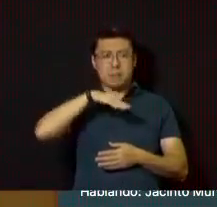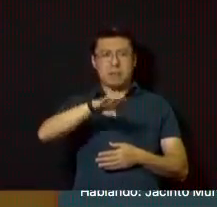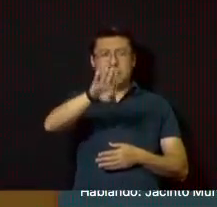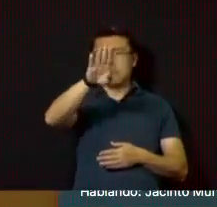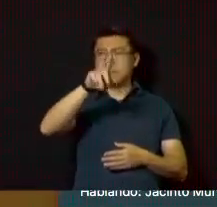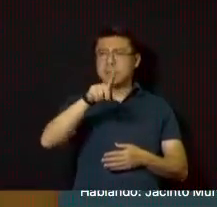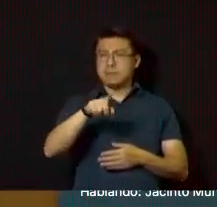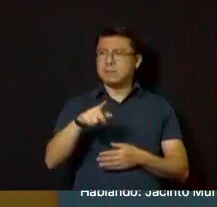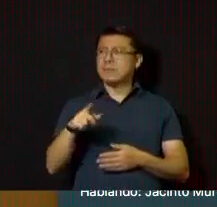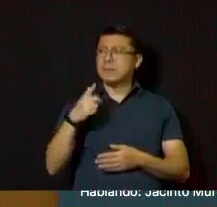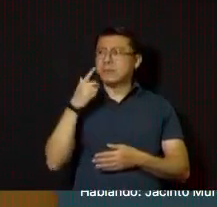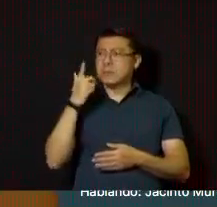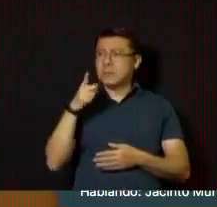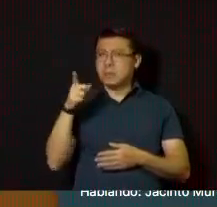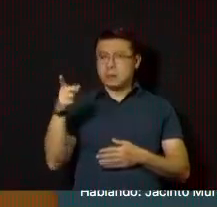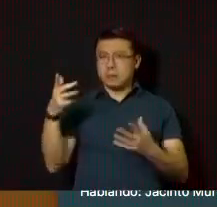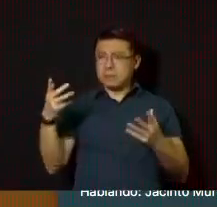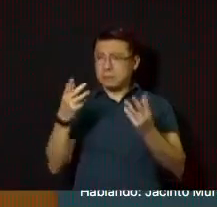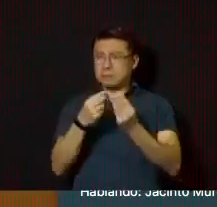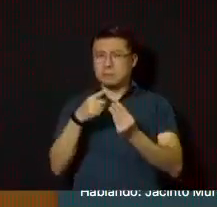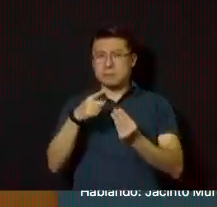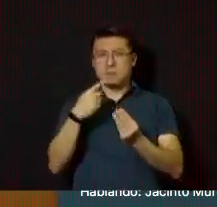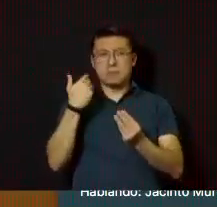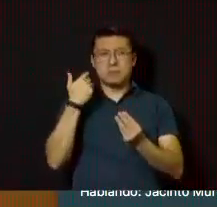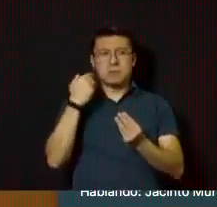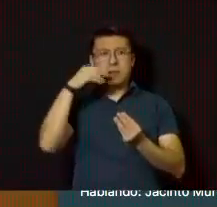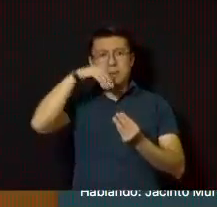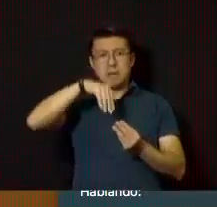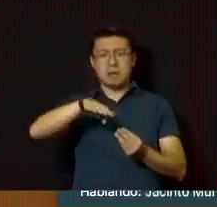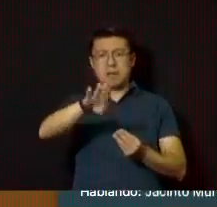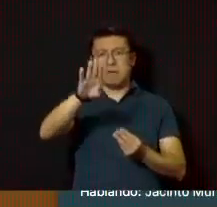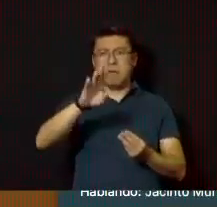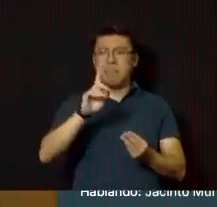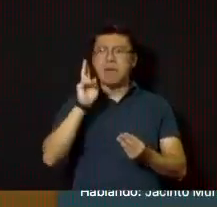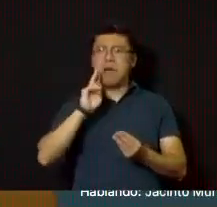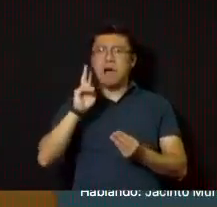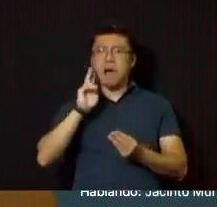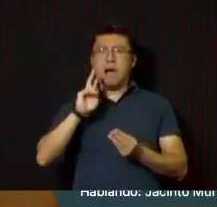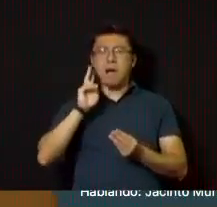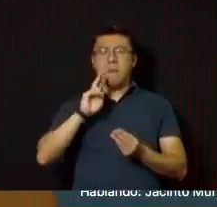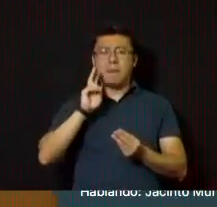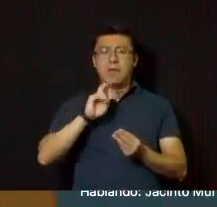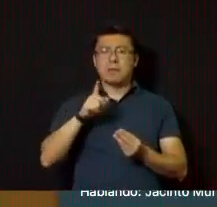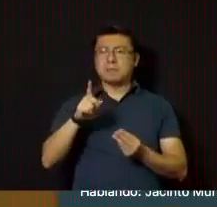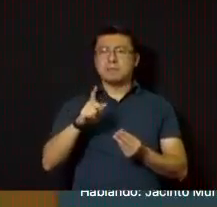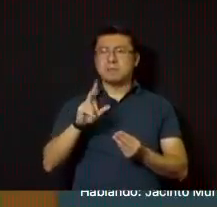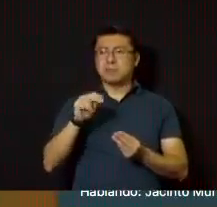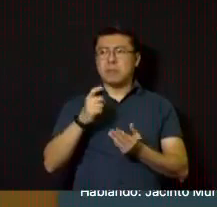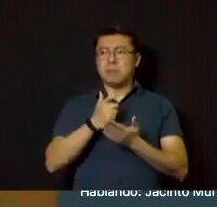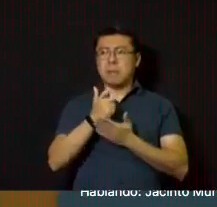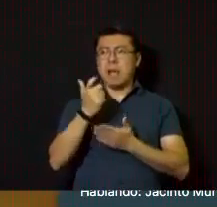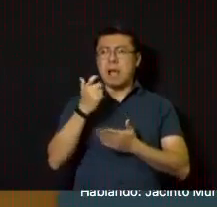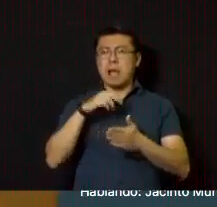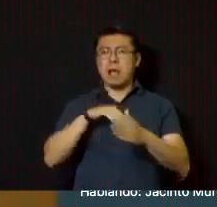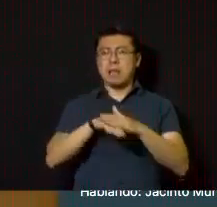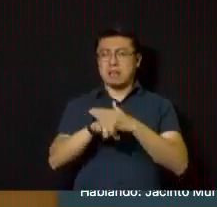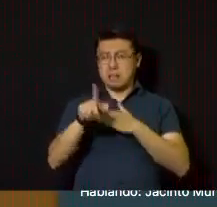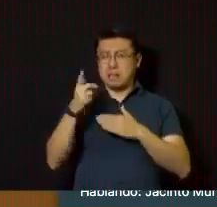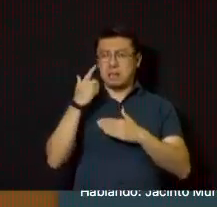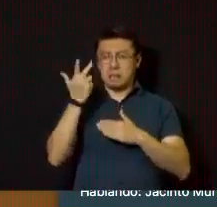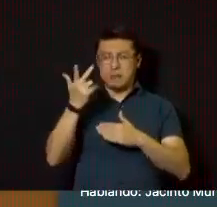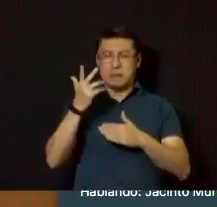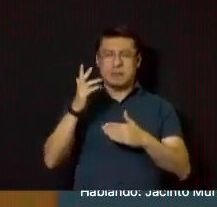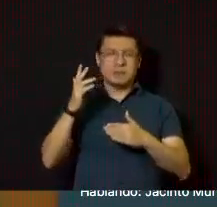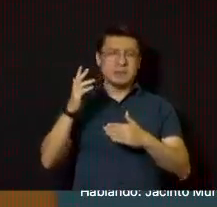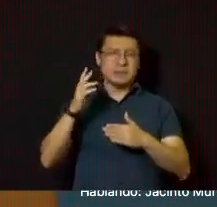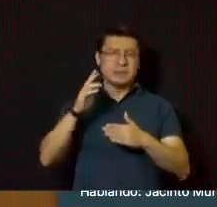el que quiera pasar un show con el elefante que le va a hacer masaje, entra gratis, no paga la entrada, ¿no? Y pues yo levanté mi